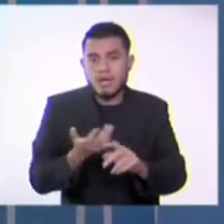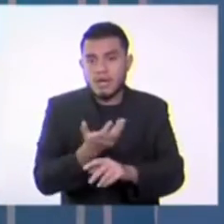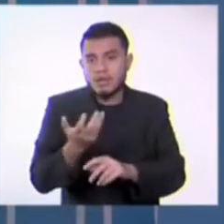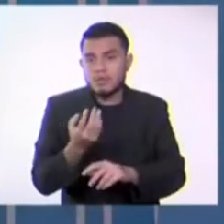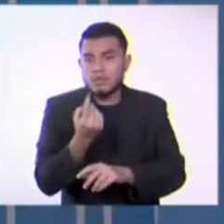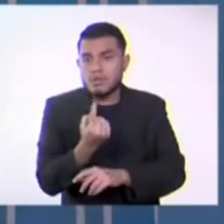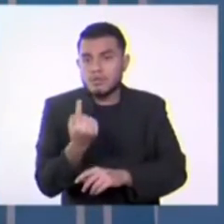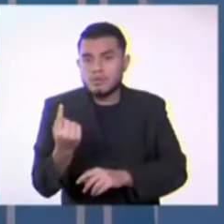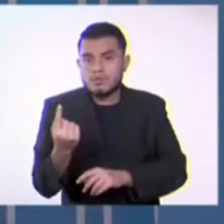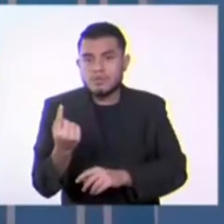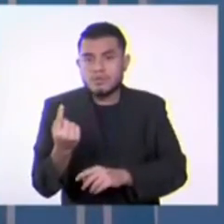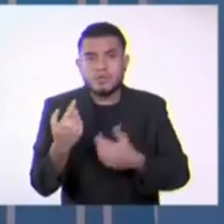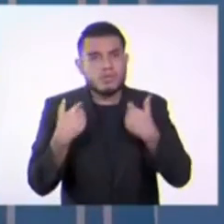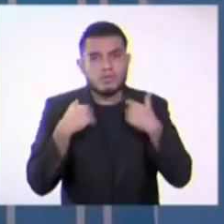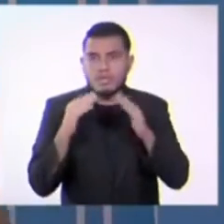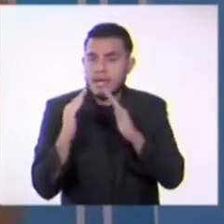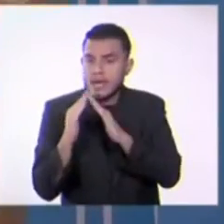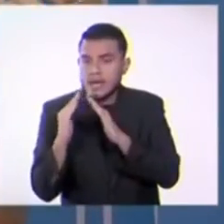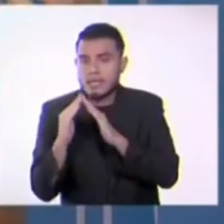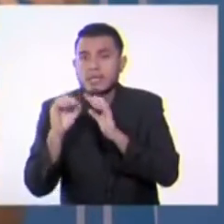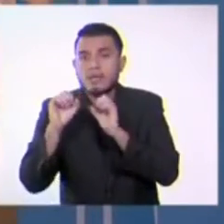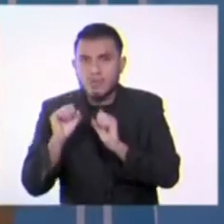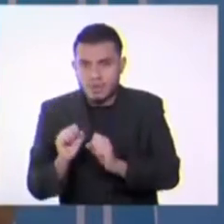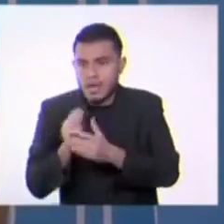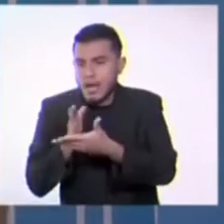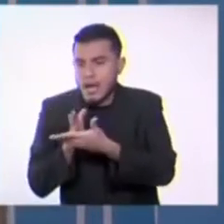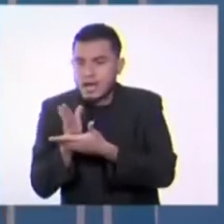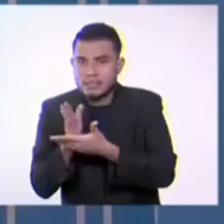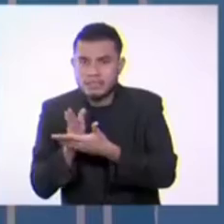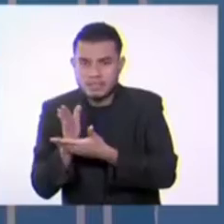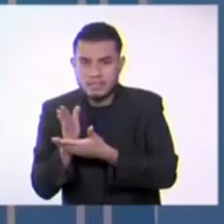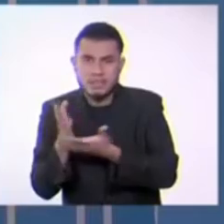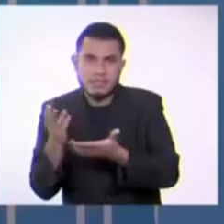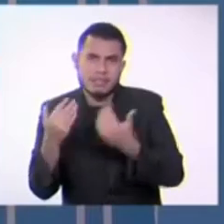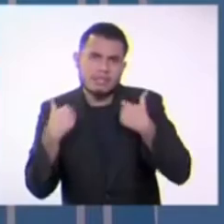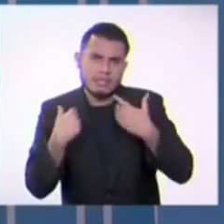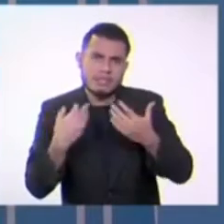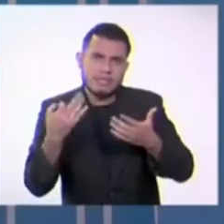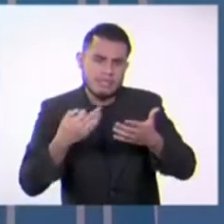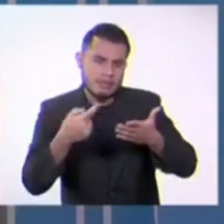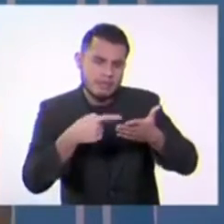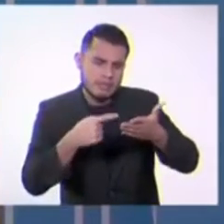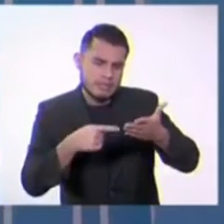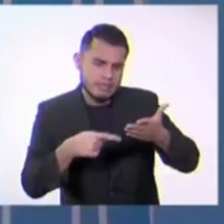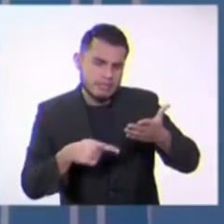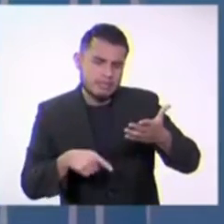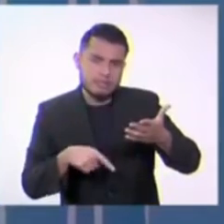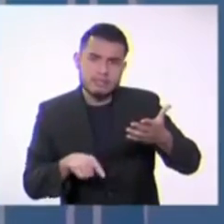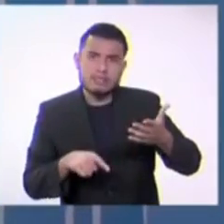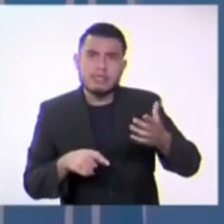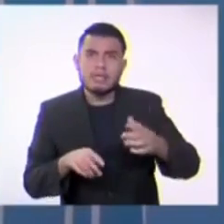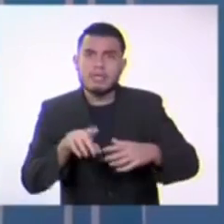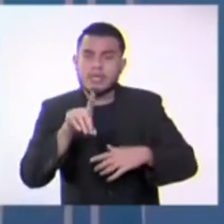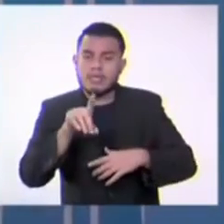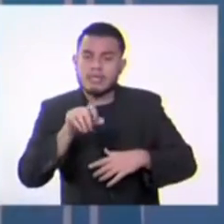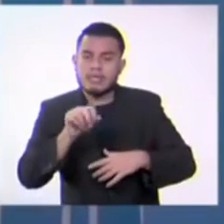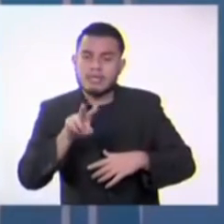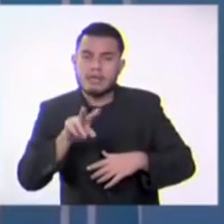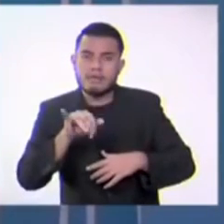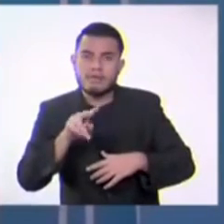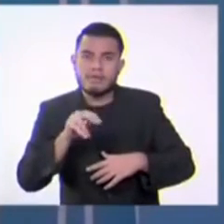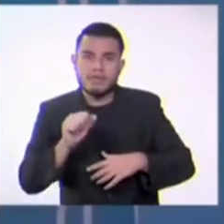que no tenían vivienda que pudiesen accesar. Había una serie de requisitos, una ley del Instituto de Vivienda Urbana que hablaba